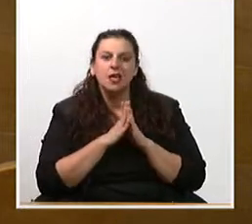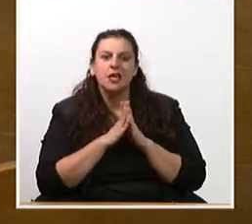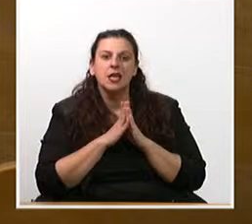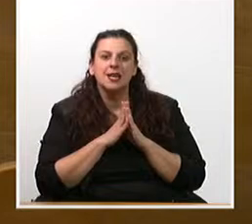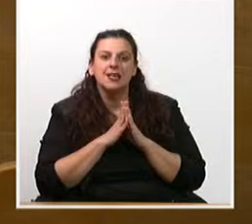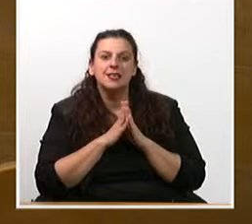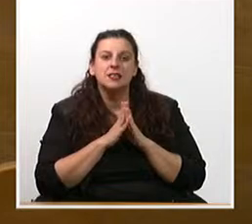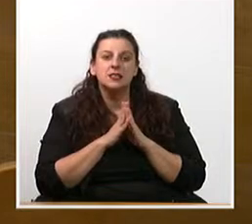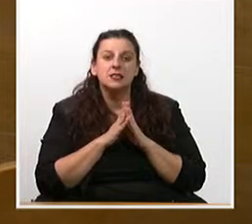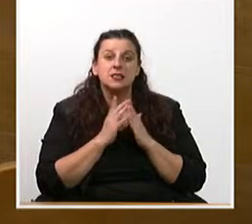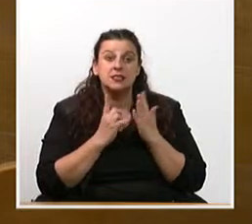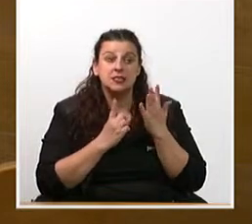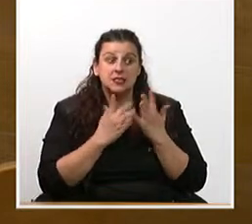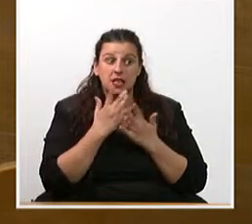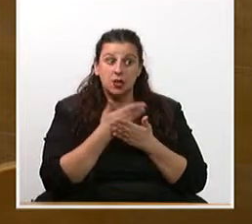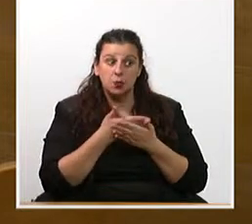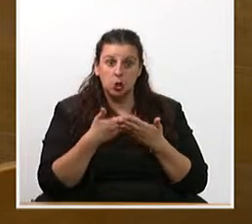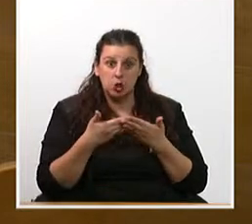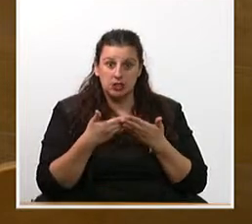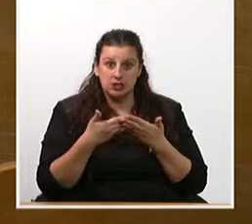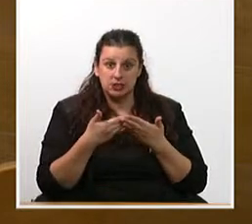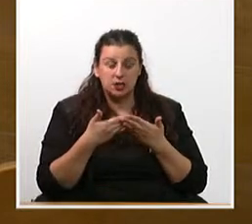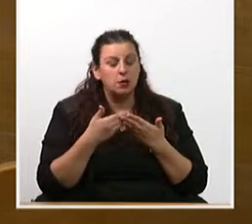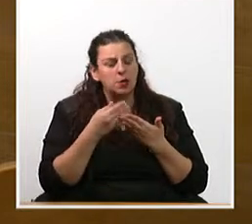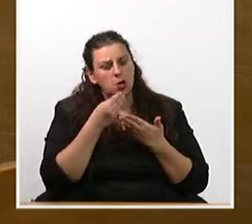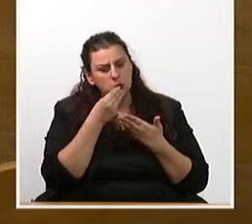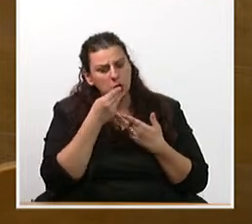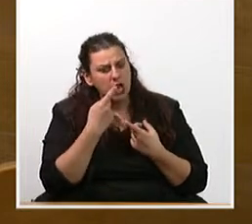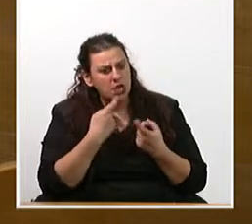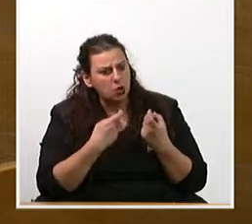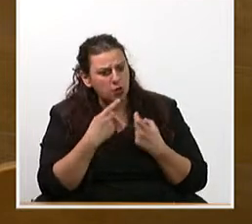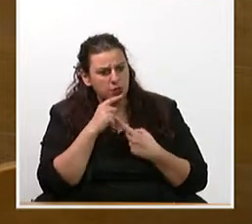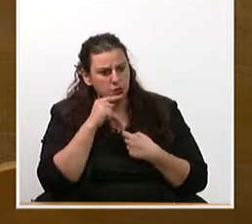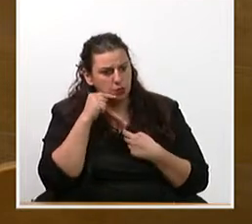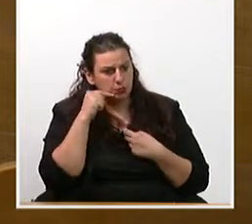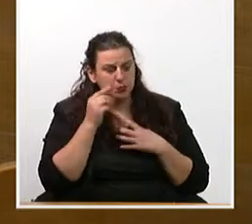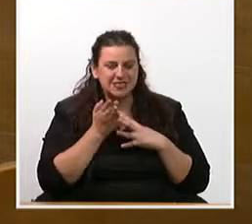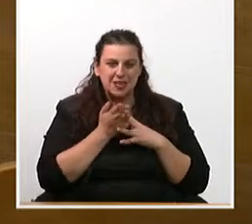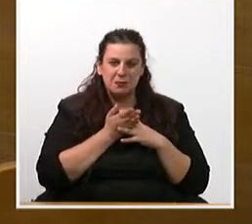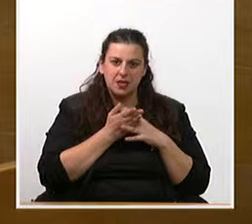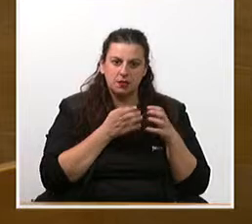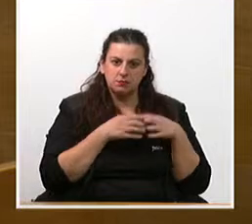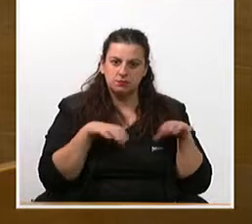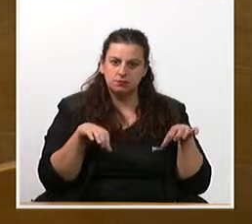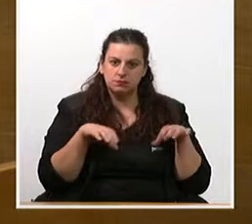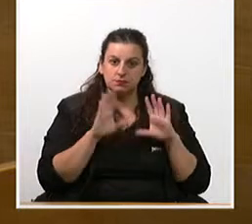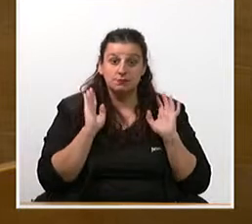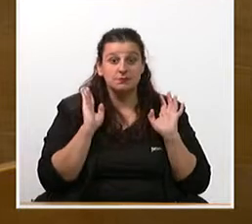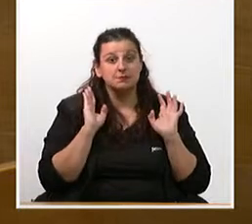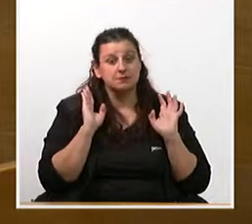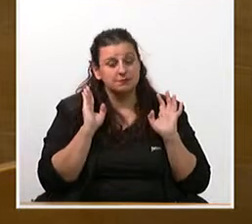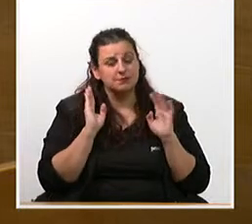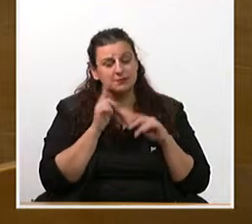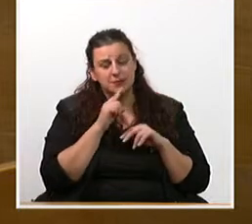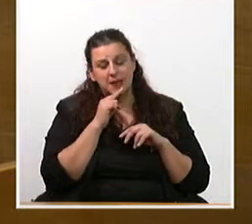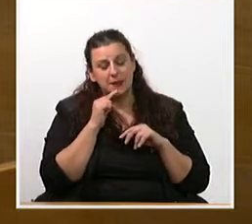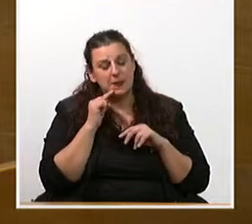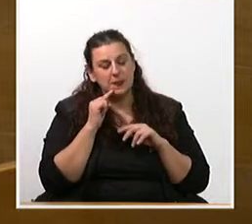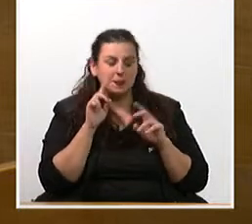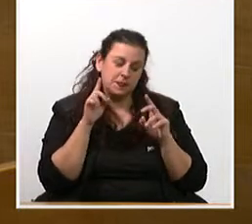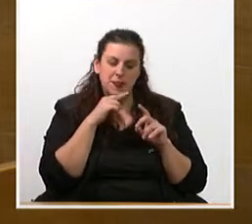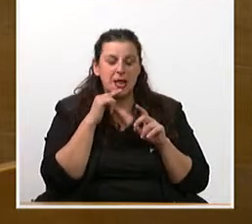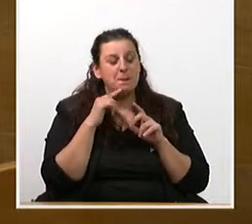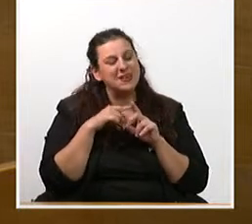65 millones Pero eso sí hizo una buena negociación compromis se llevó la mitad del pastel se llevó la mitad eso nunca